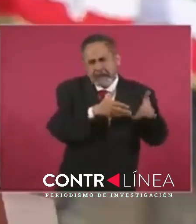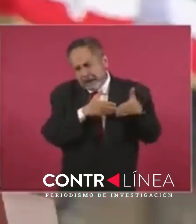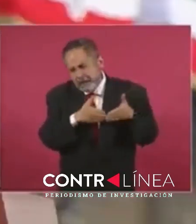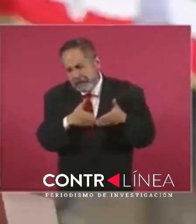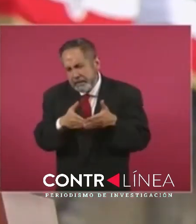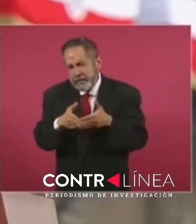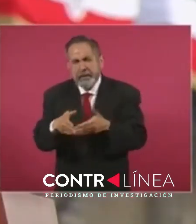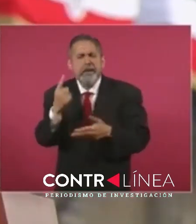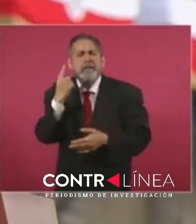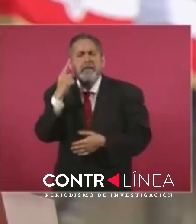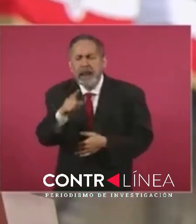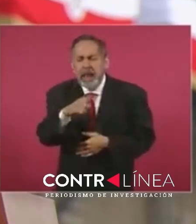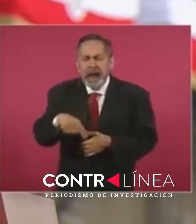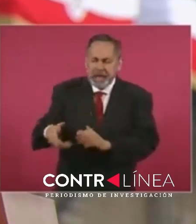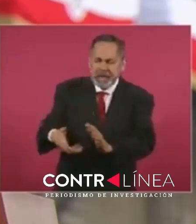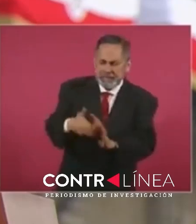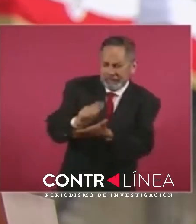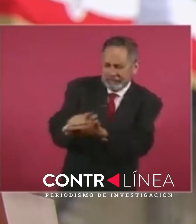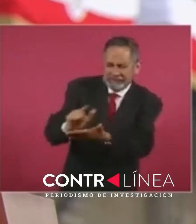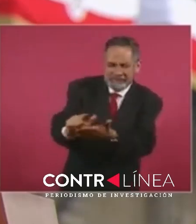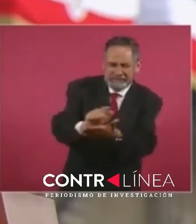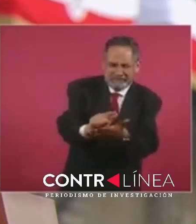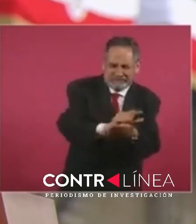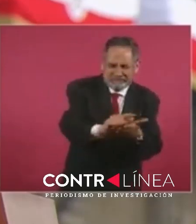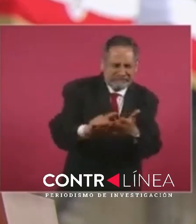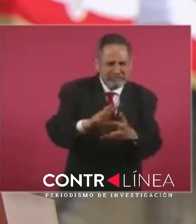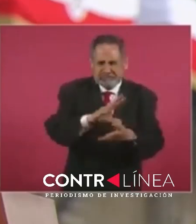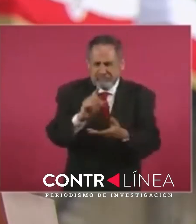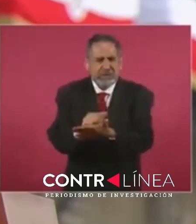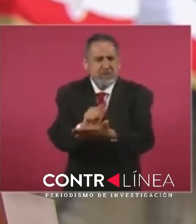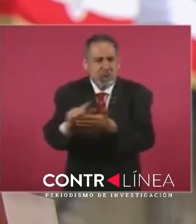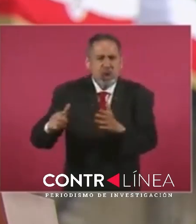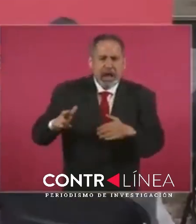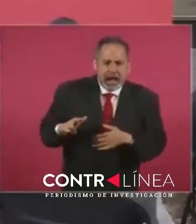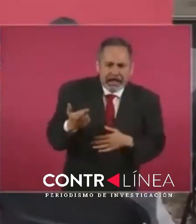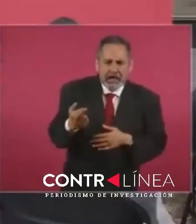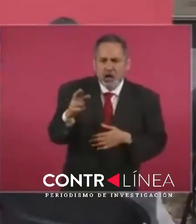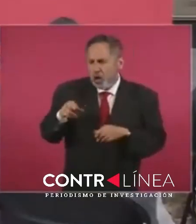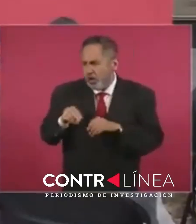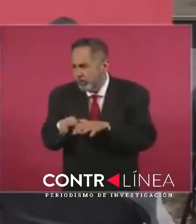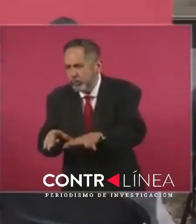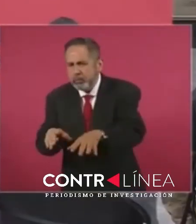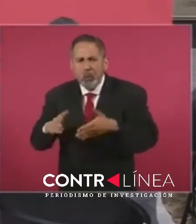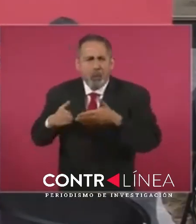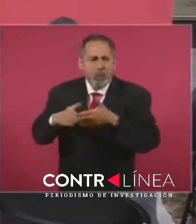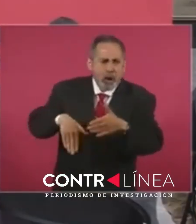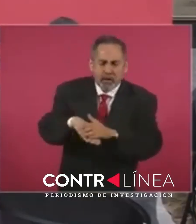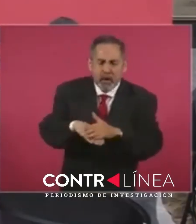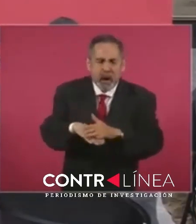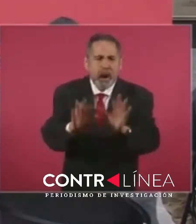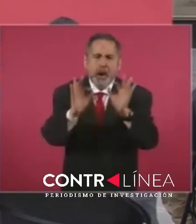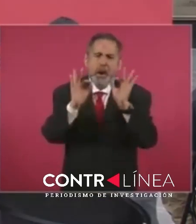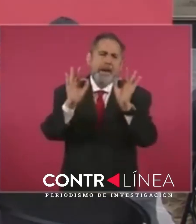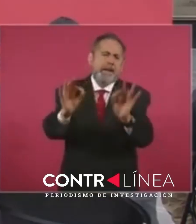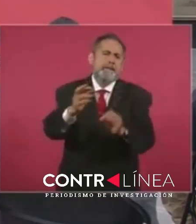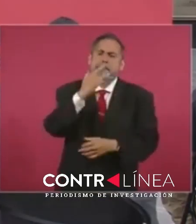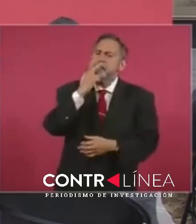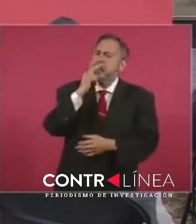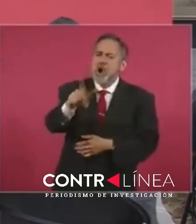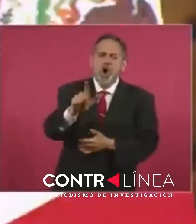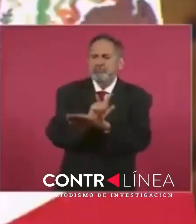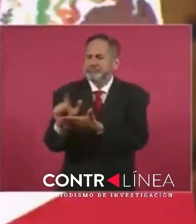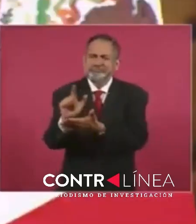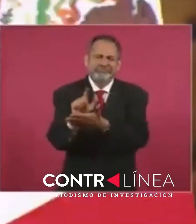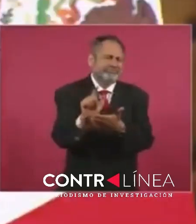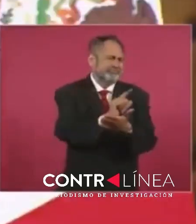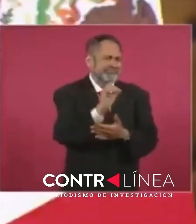programa de desasolve de ríos, arroyos y puertos para mejorar el transporte marítimo y